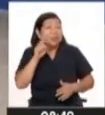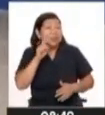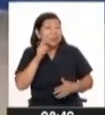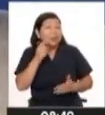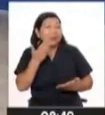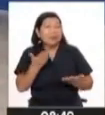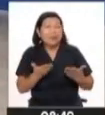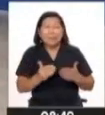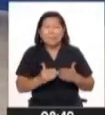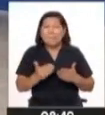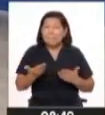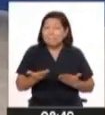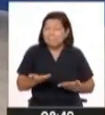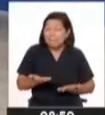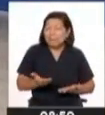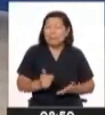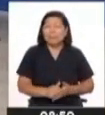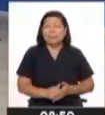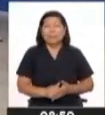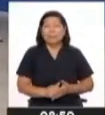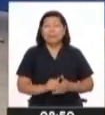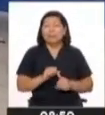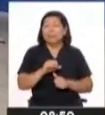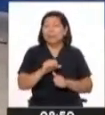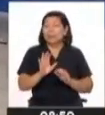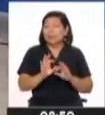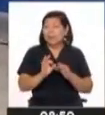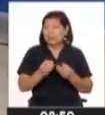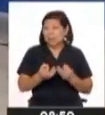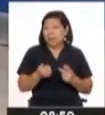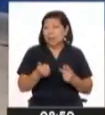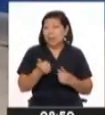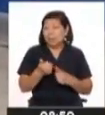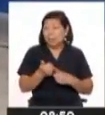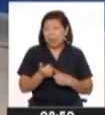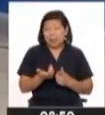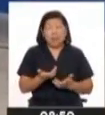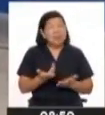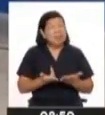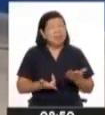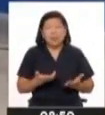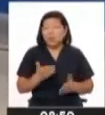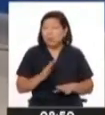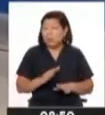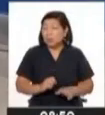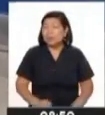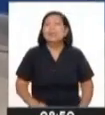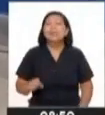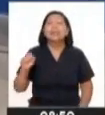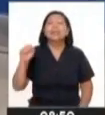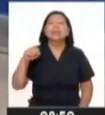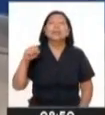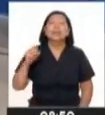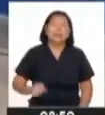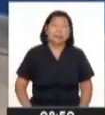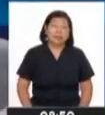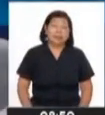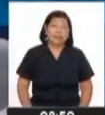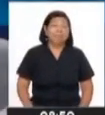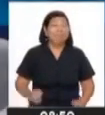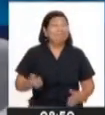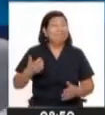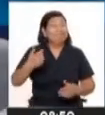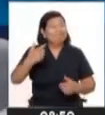están más, o sea, inciden más en el entorno familiar propiamente. ¿Qué se sabe sobre eso exactamente? Sí, la